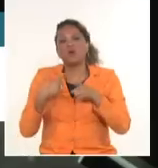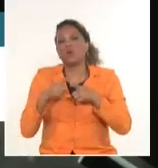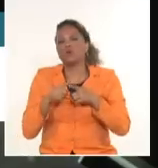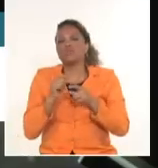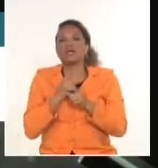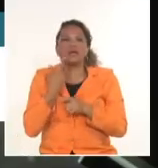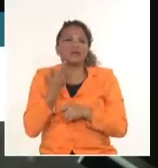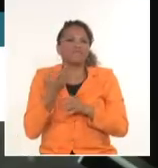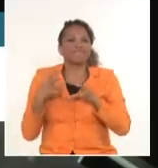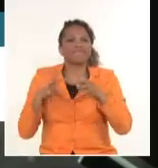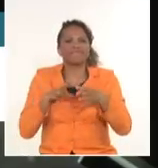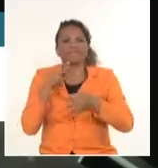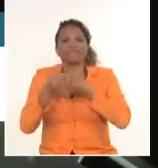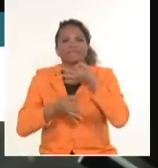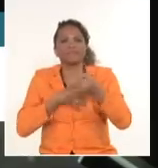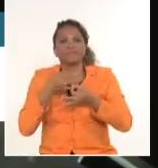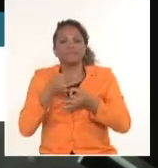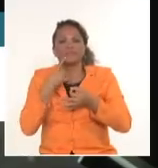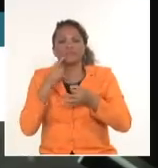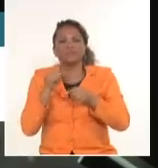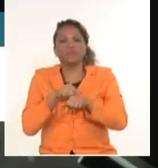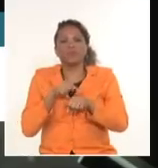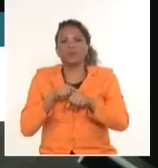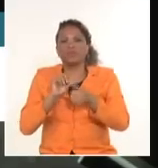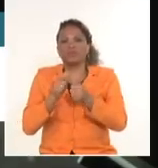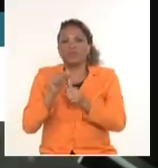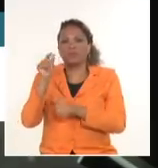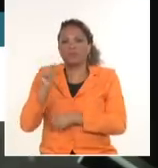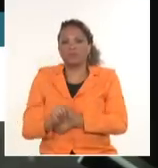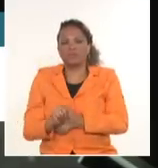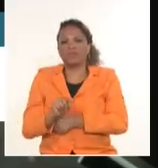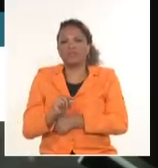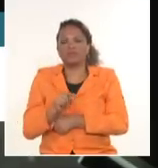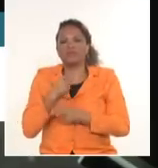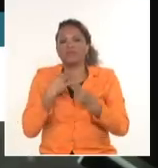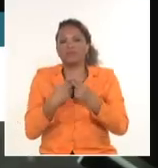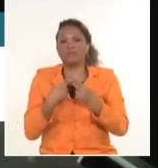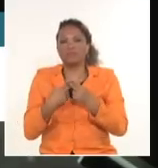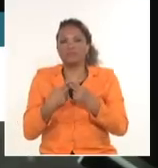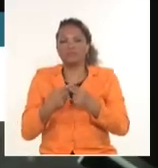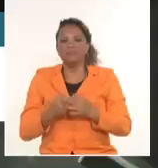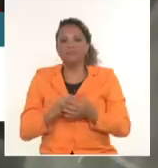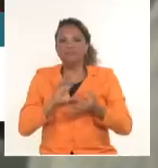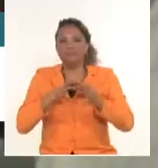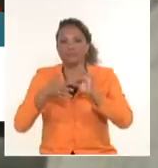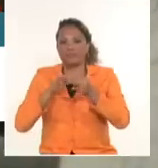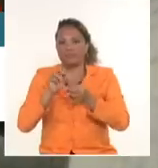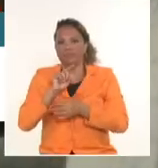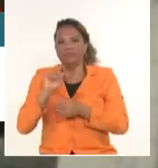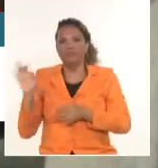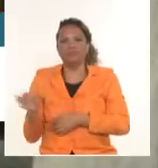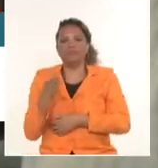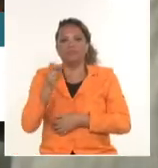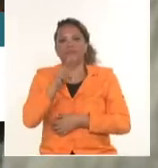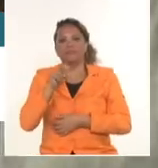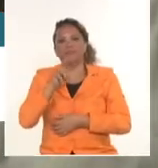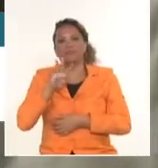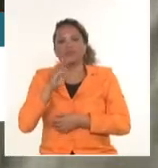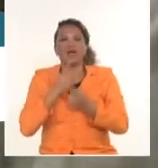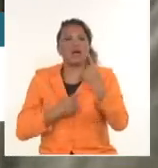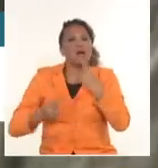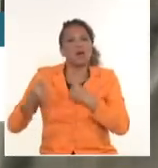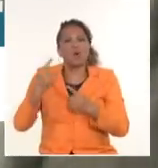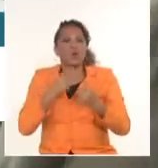impresiones de la actuación de nuestros atletas en la justa bajo los 5 aros París 2024, Gotay? ¿Alguna